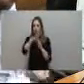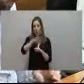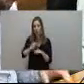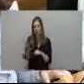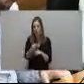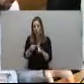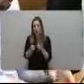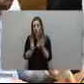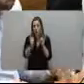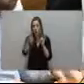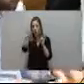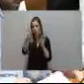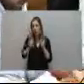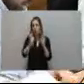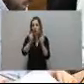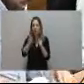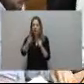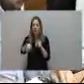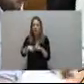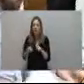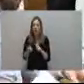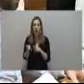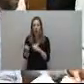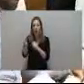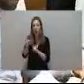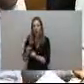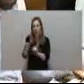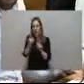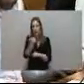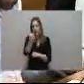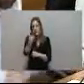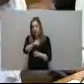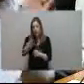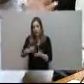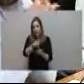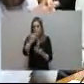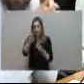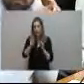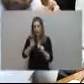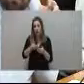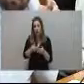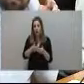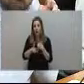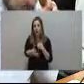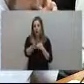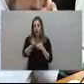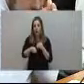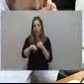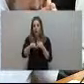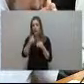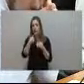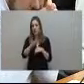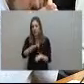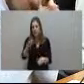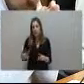las licitaciones y vele por los intereses de la ciudadanía, en el corto y el largo plazo. Y necesariamente ese nuevo marco pasa por introducir la